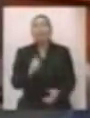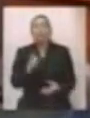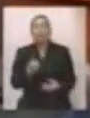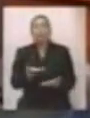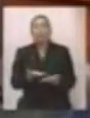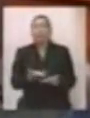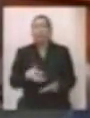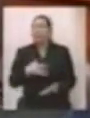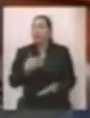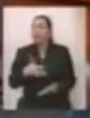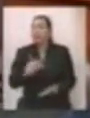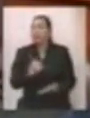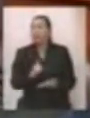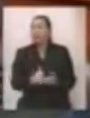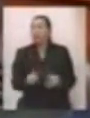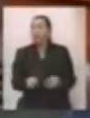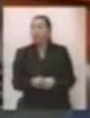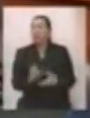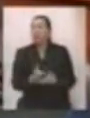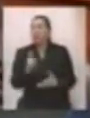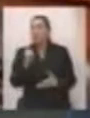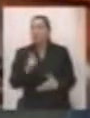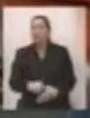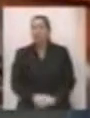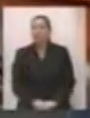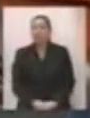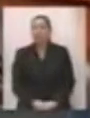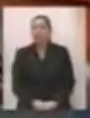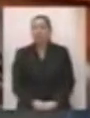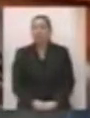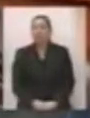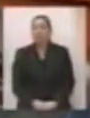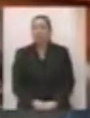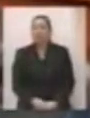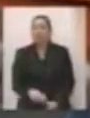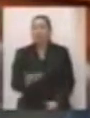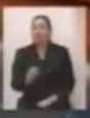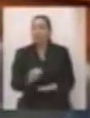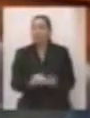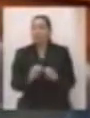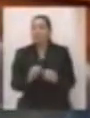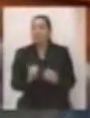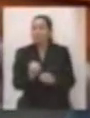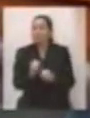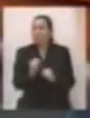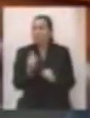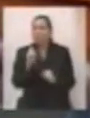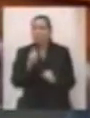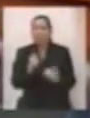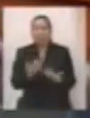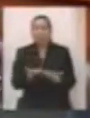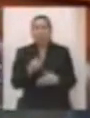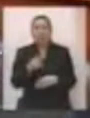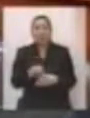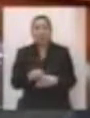de educación sentimental y también de educación sexual. Y por eso, señor, hay riesgos, pues, de explotación sexual en